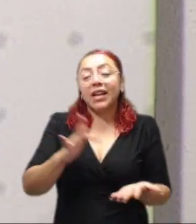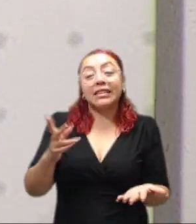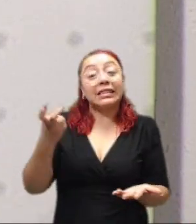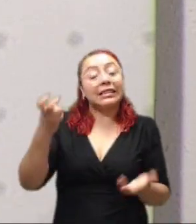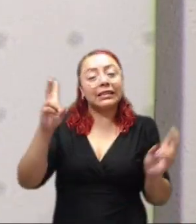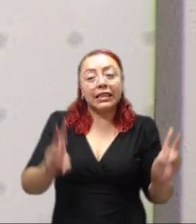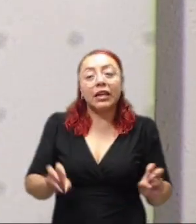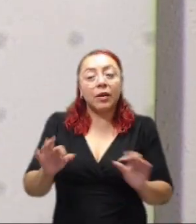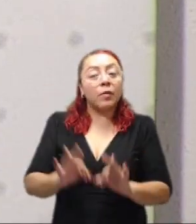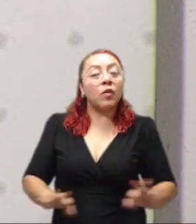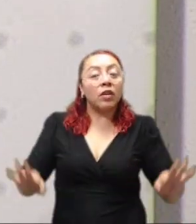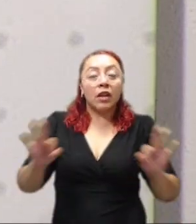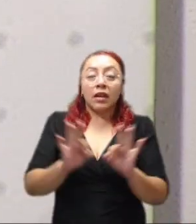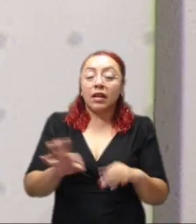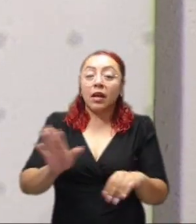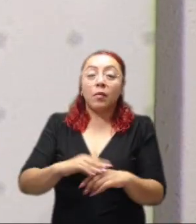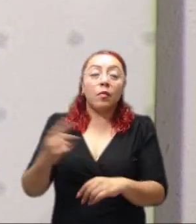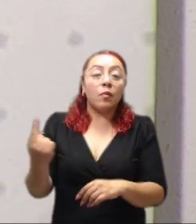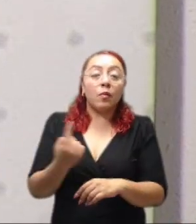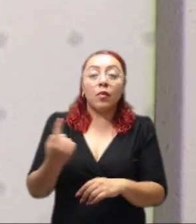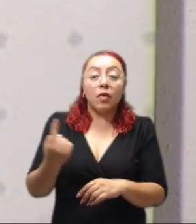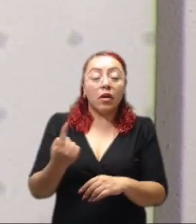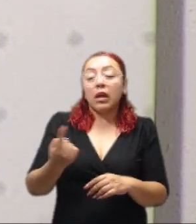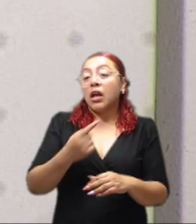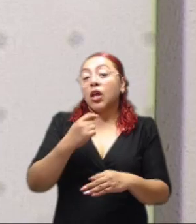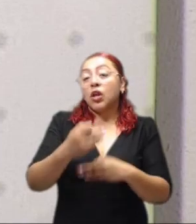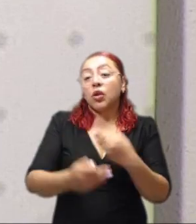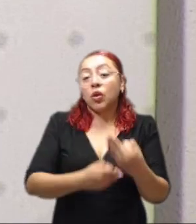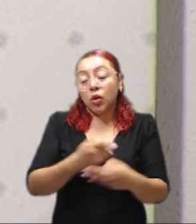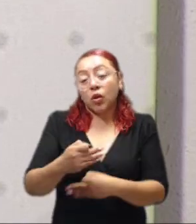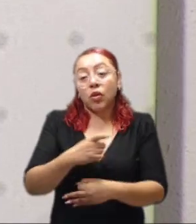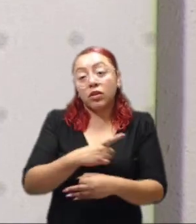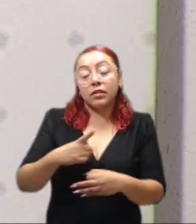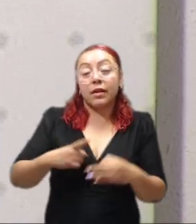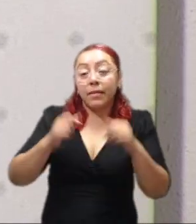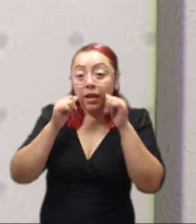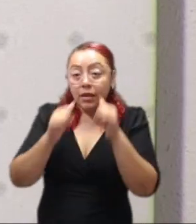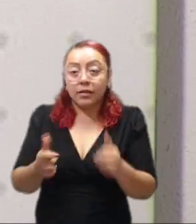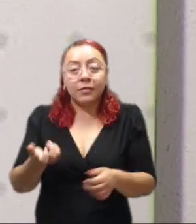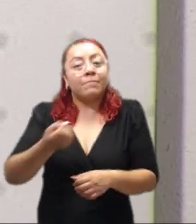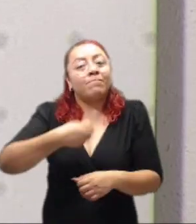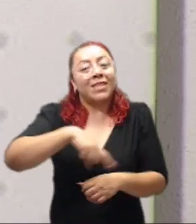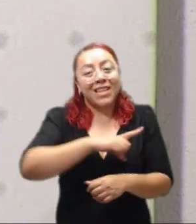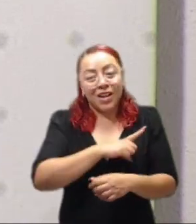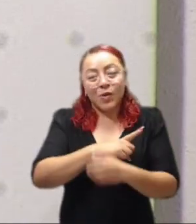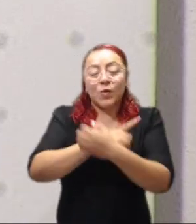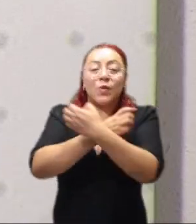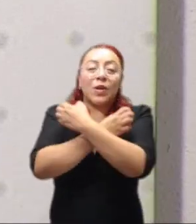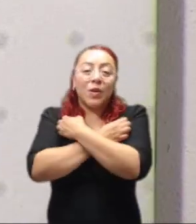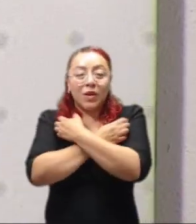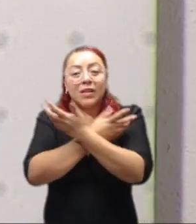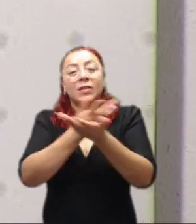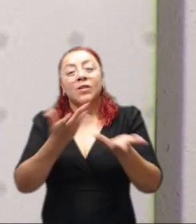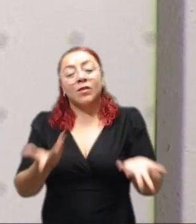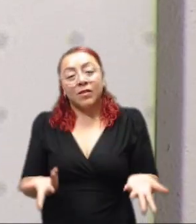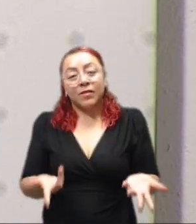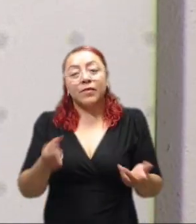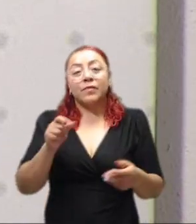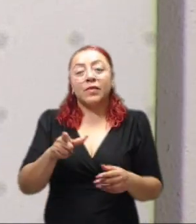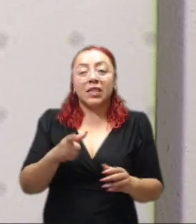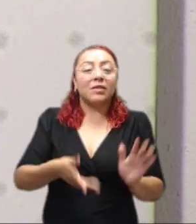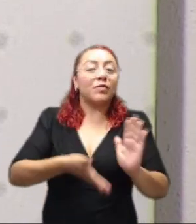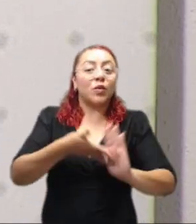importante porque ningún rubro se escapa de atenderlo la salud la educación la